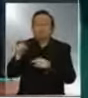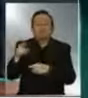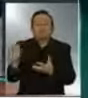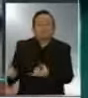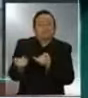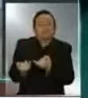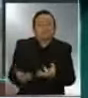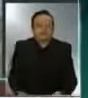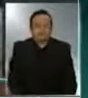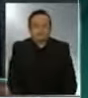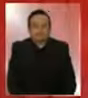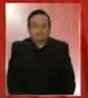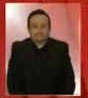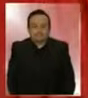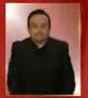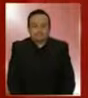Matías.